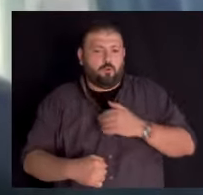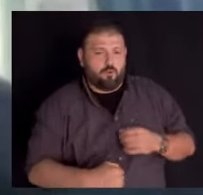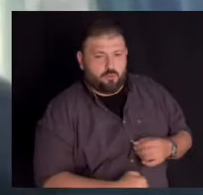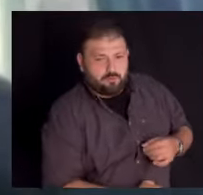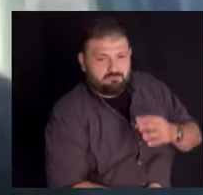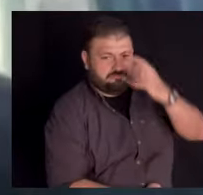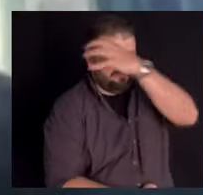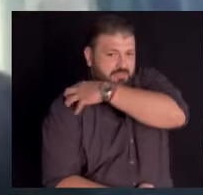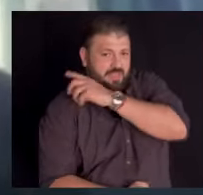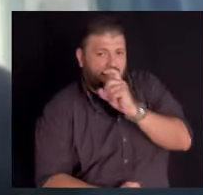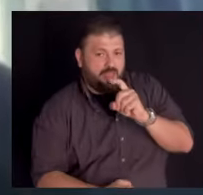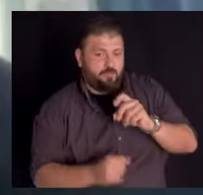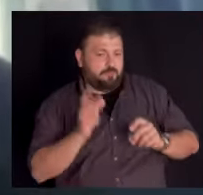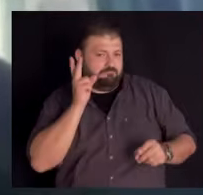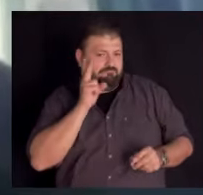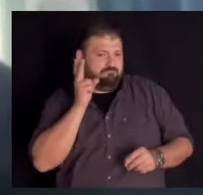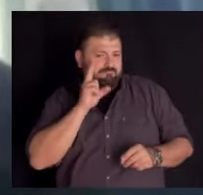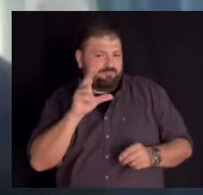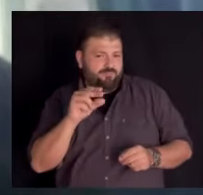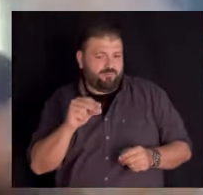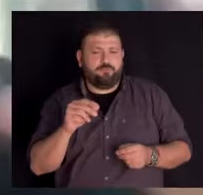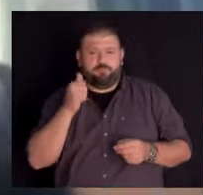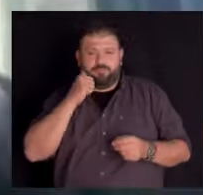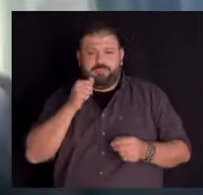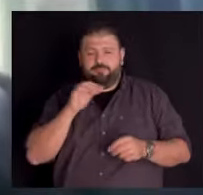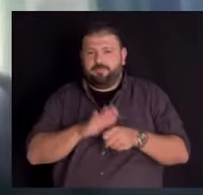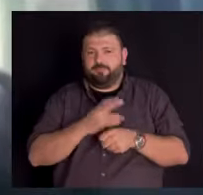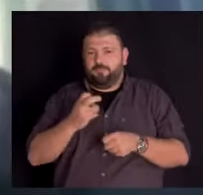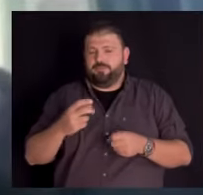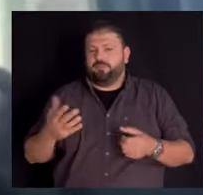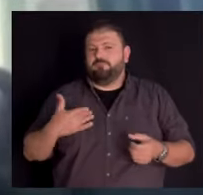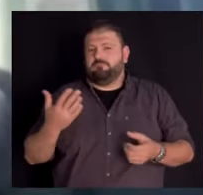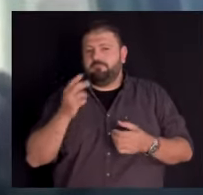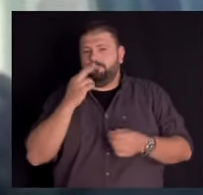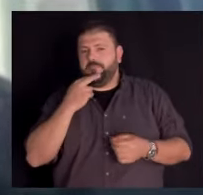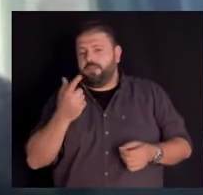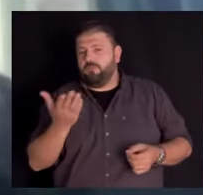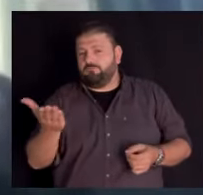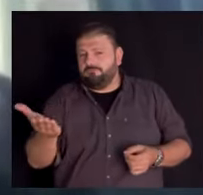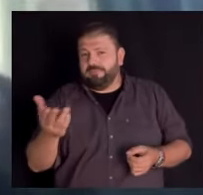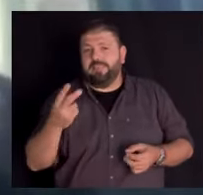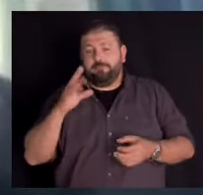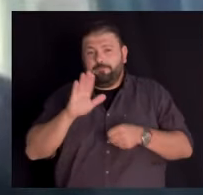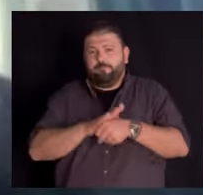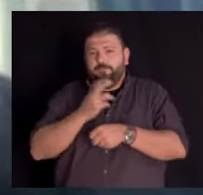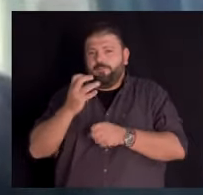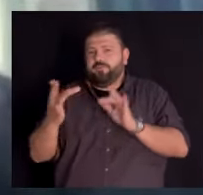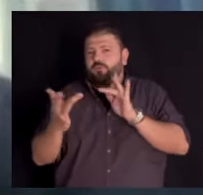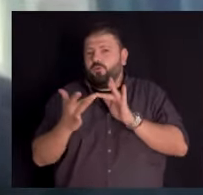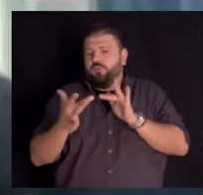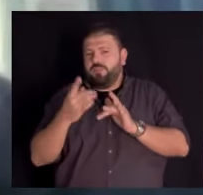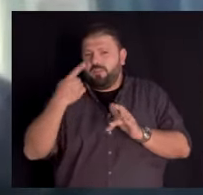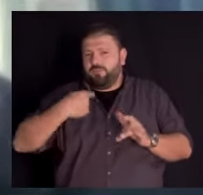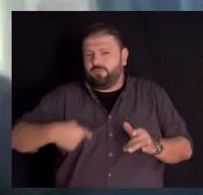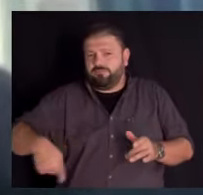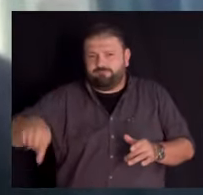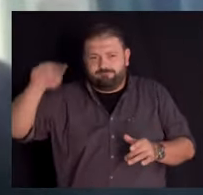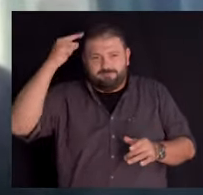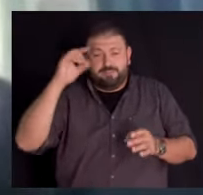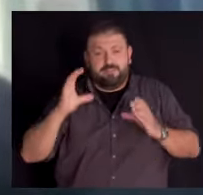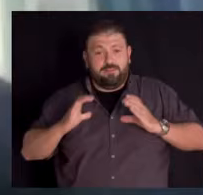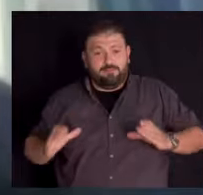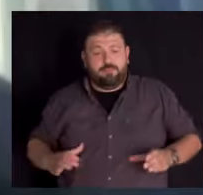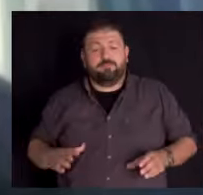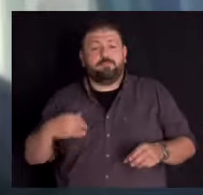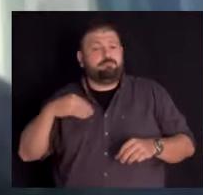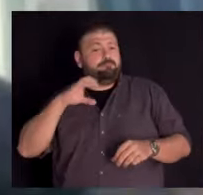espalda, ¿sí? Entonces, el sistema nervioso tiene que ver con todo. Y esto especial, a mí me encanta porque hago mucho